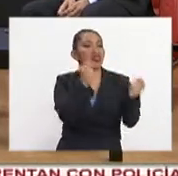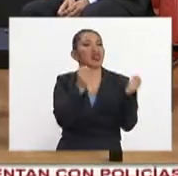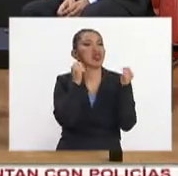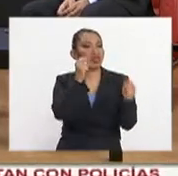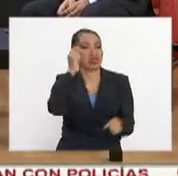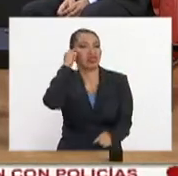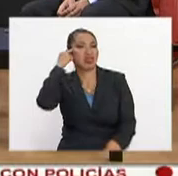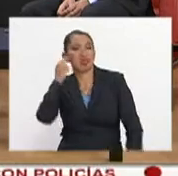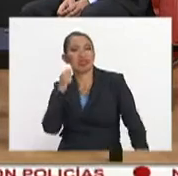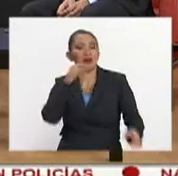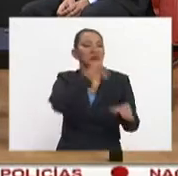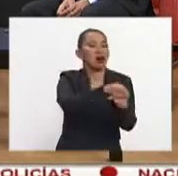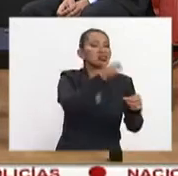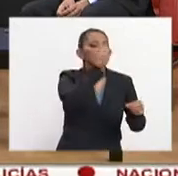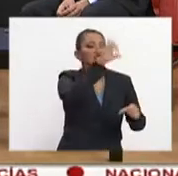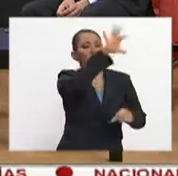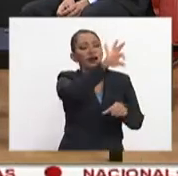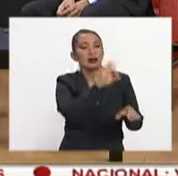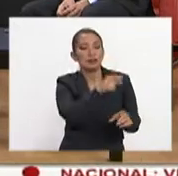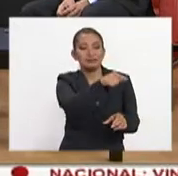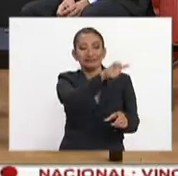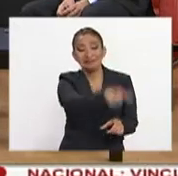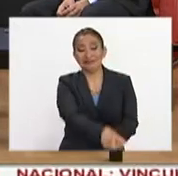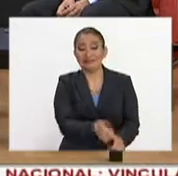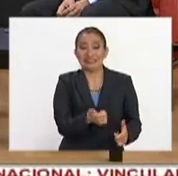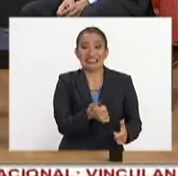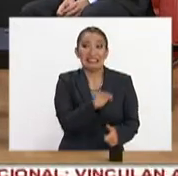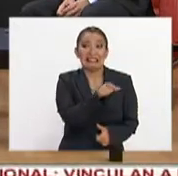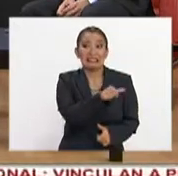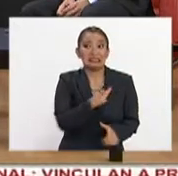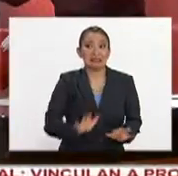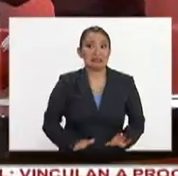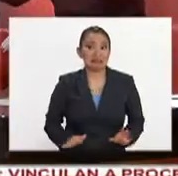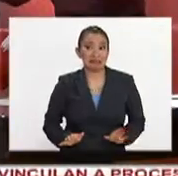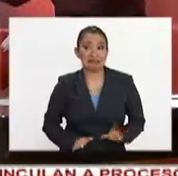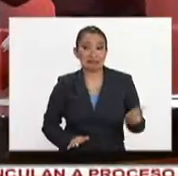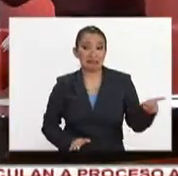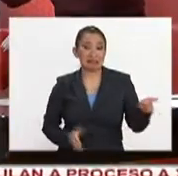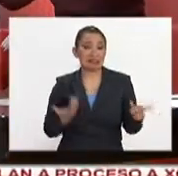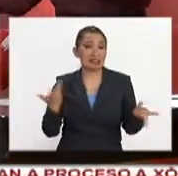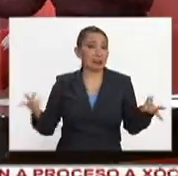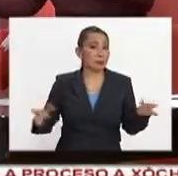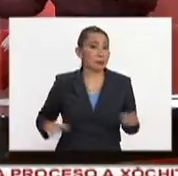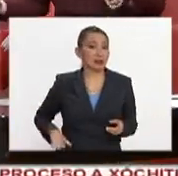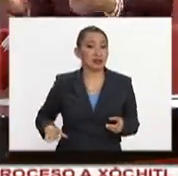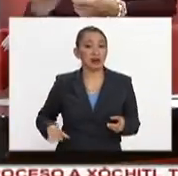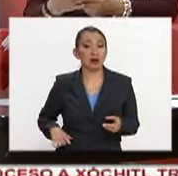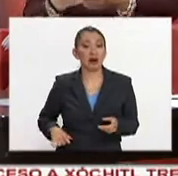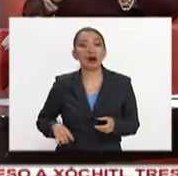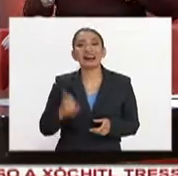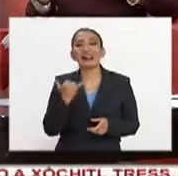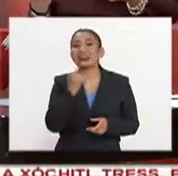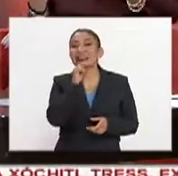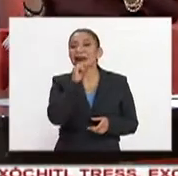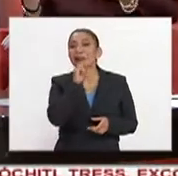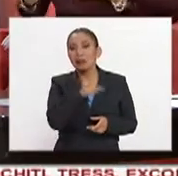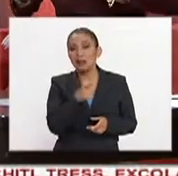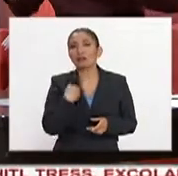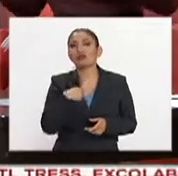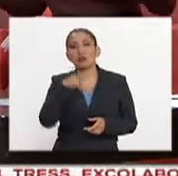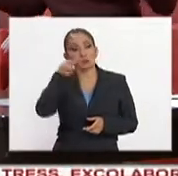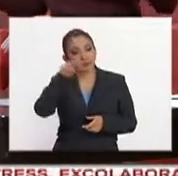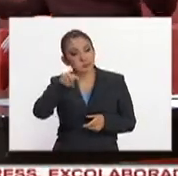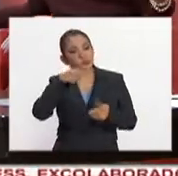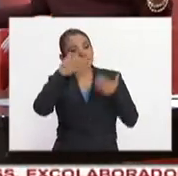irracional puede llevar a tener un personaje de ese tipo en el gobierno, que además hemos visto